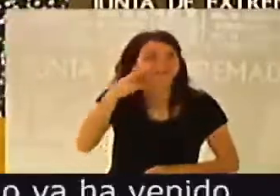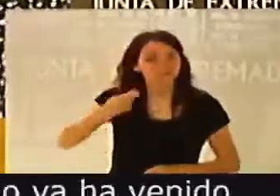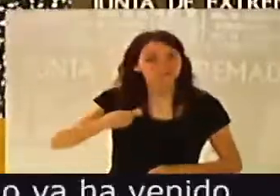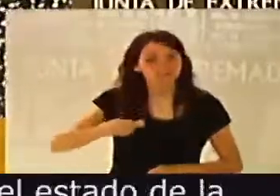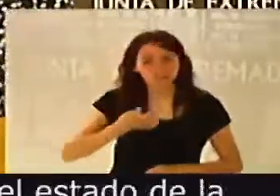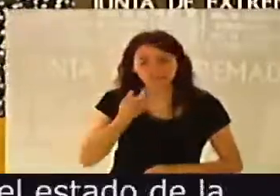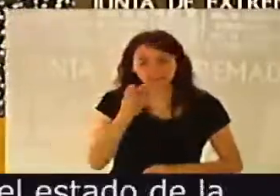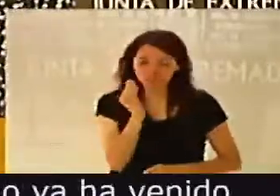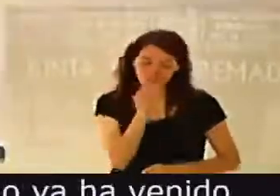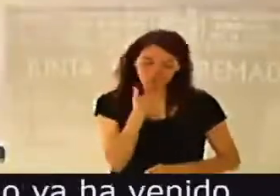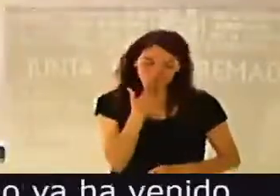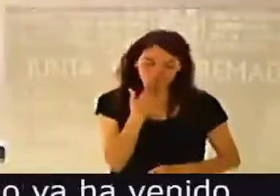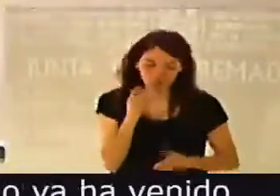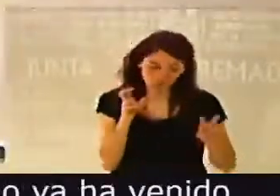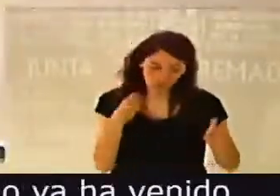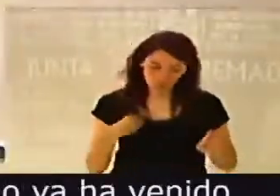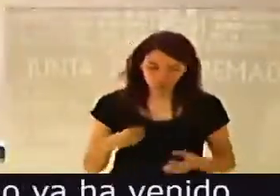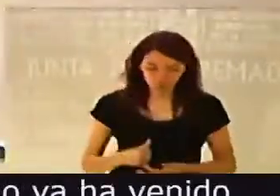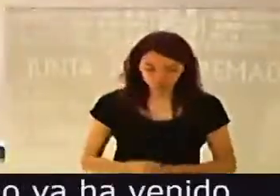preguntado por ello.